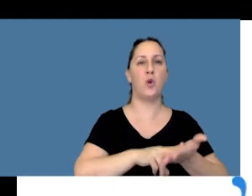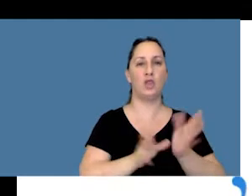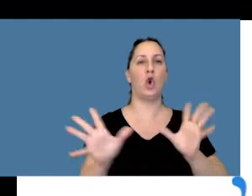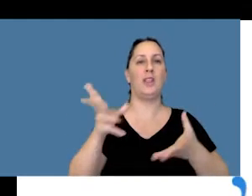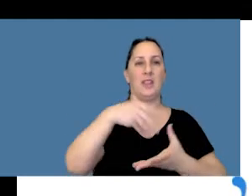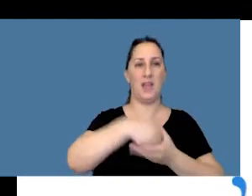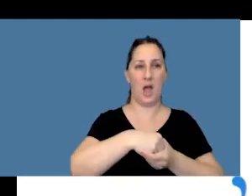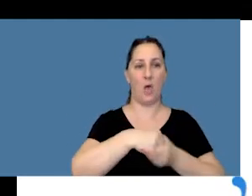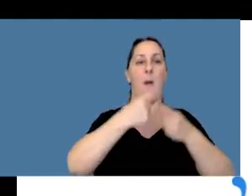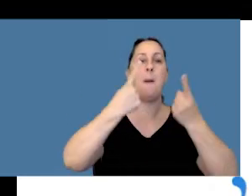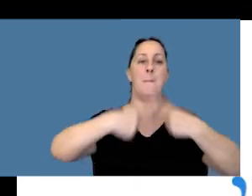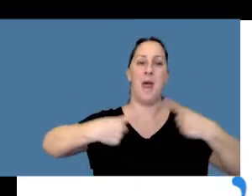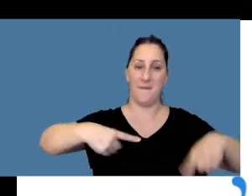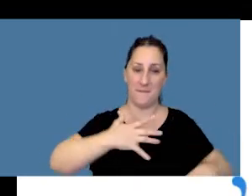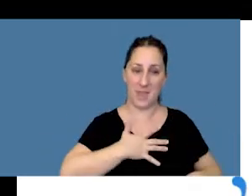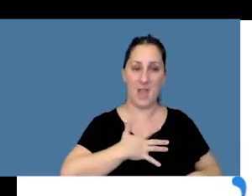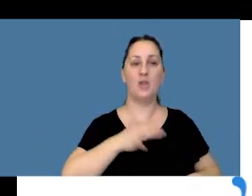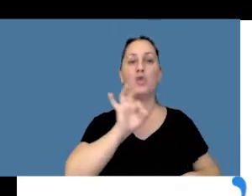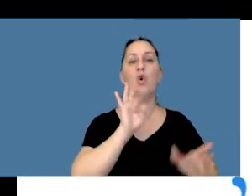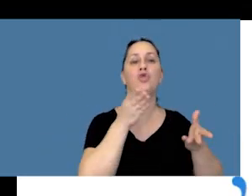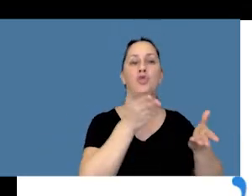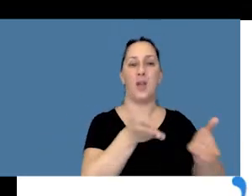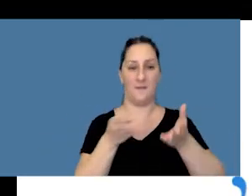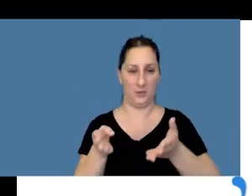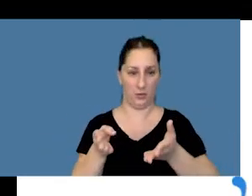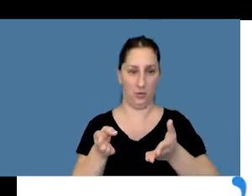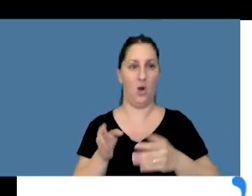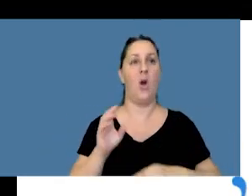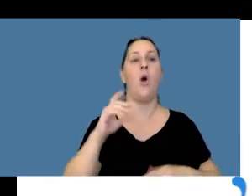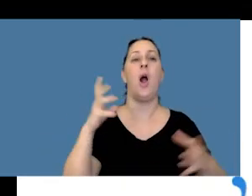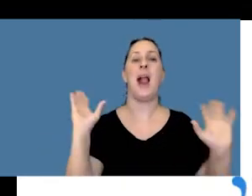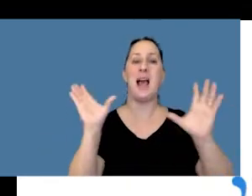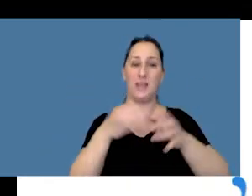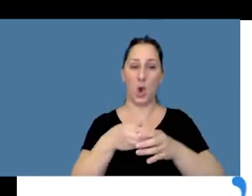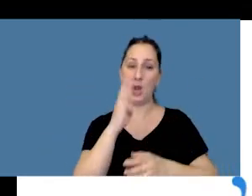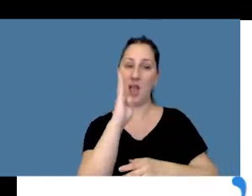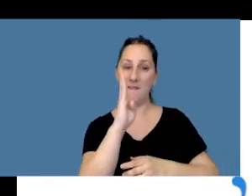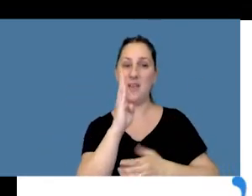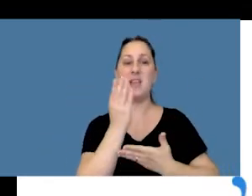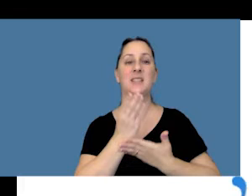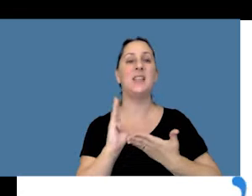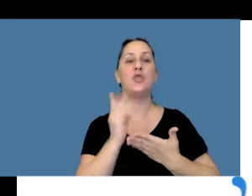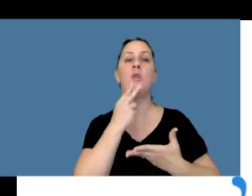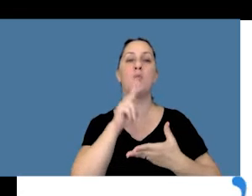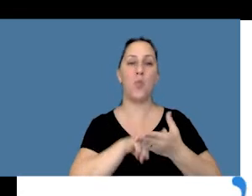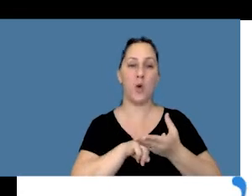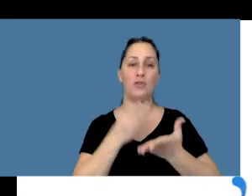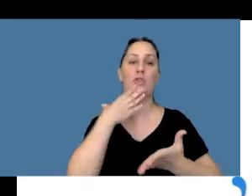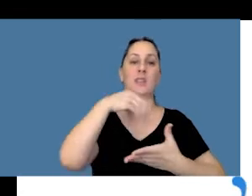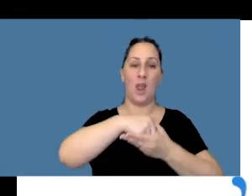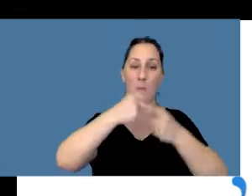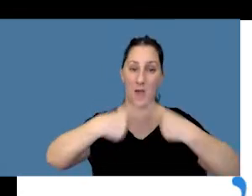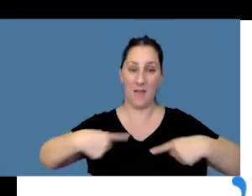para bienes o para servicios, o categoría B con exención en impuesto integrado también para